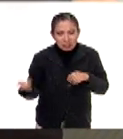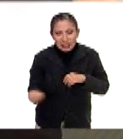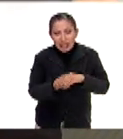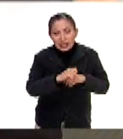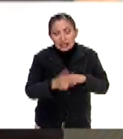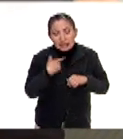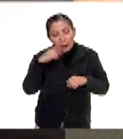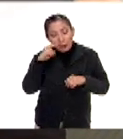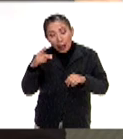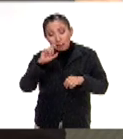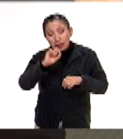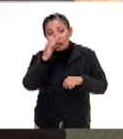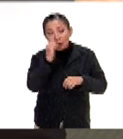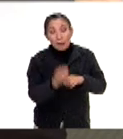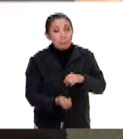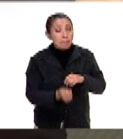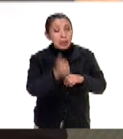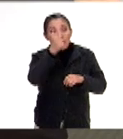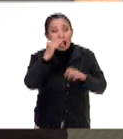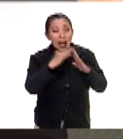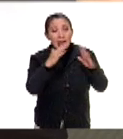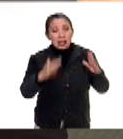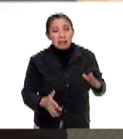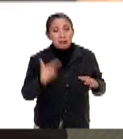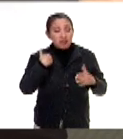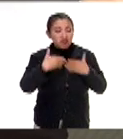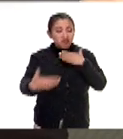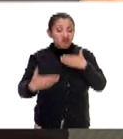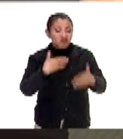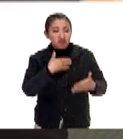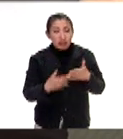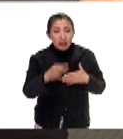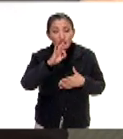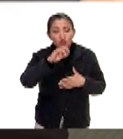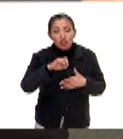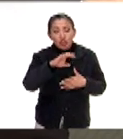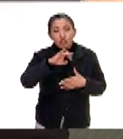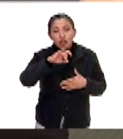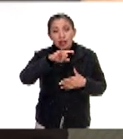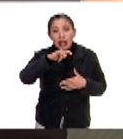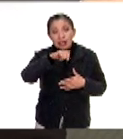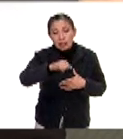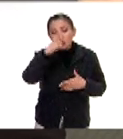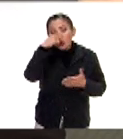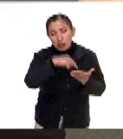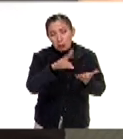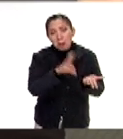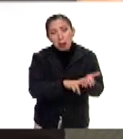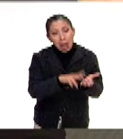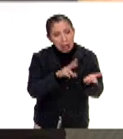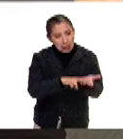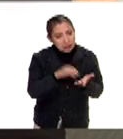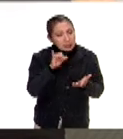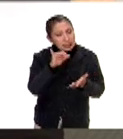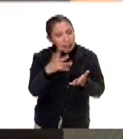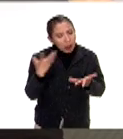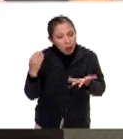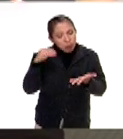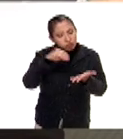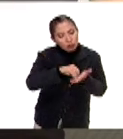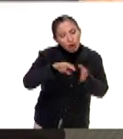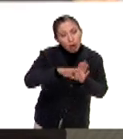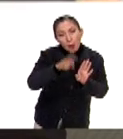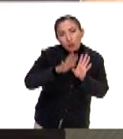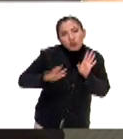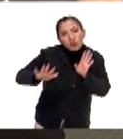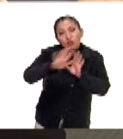la cancha de tenis, y hacen el 29 la primera casa funcionalista. Entonces, sí creo que vale la pena integrarla pues como